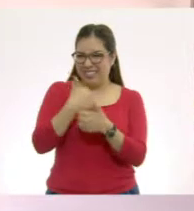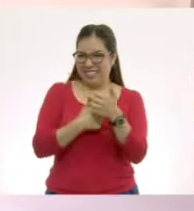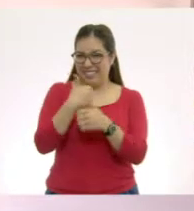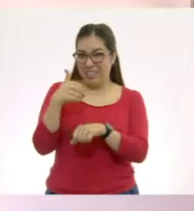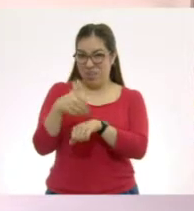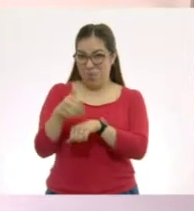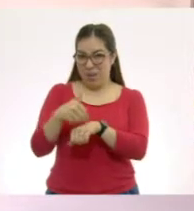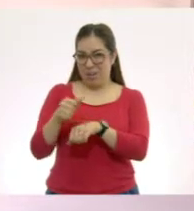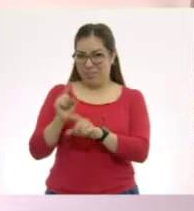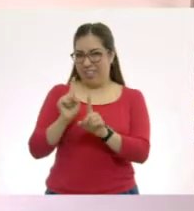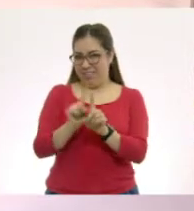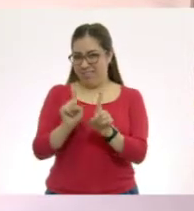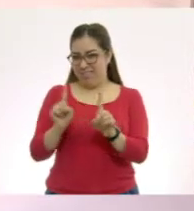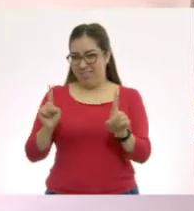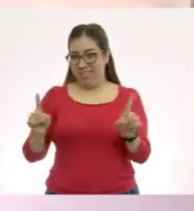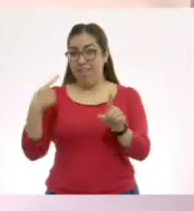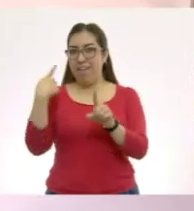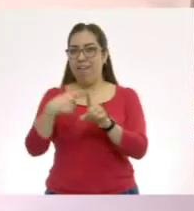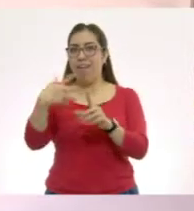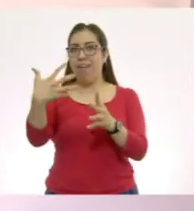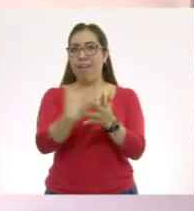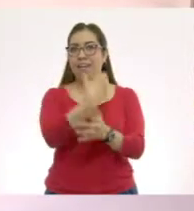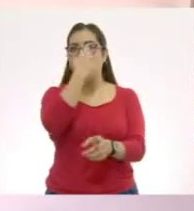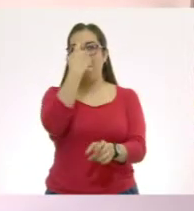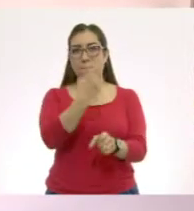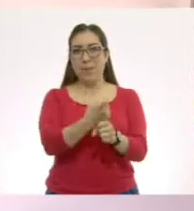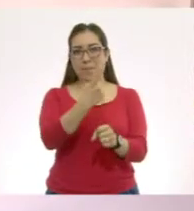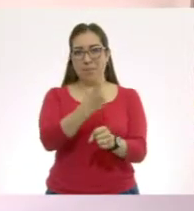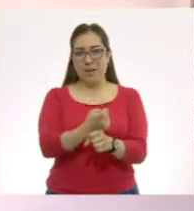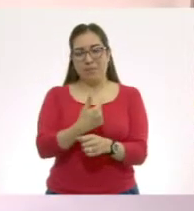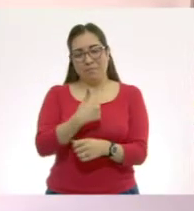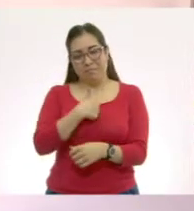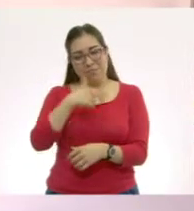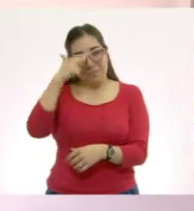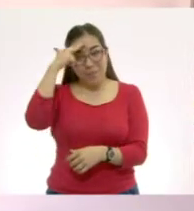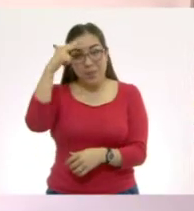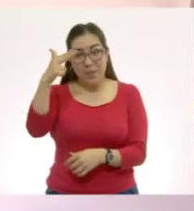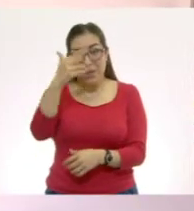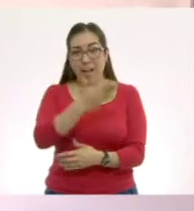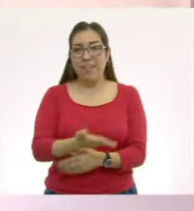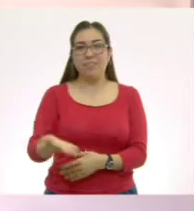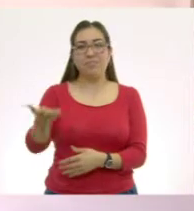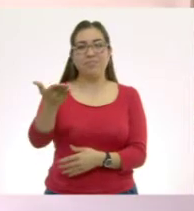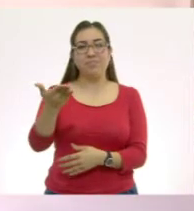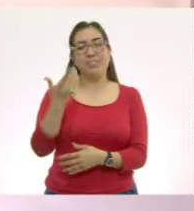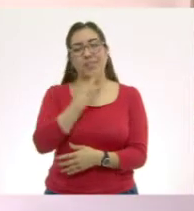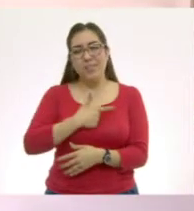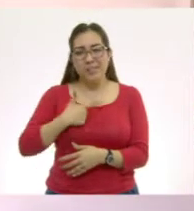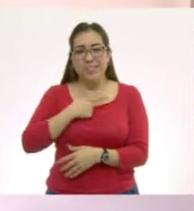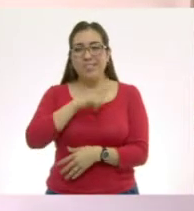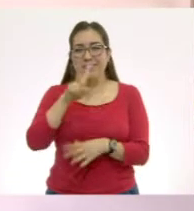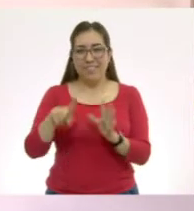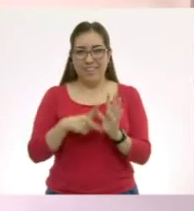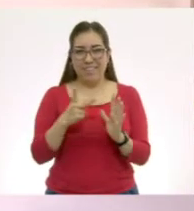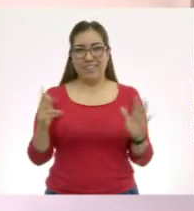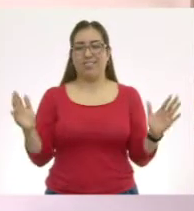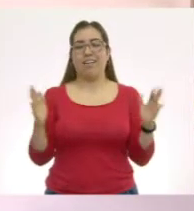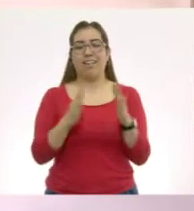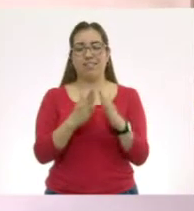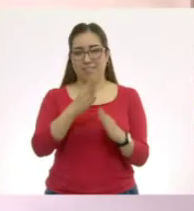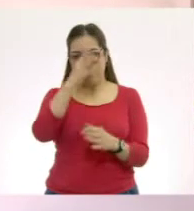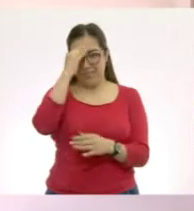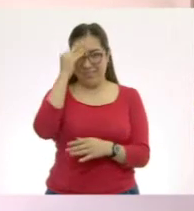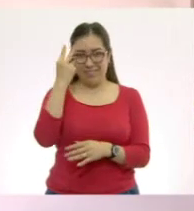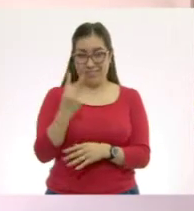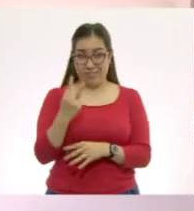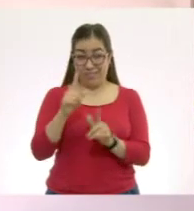llega primero. ¿Cómo están? ¡Hola! Me da mucho gusto tenerlas y tenerlos aquí en Aprendo en Casa 2. ¿Están listos para empezar